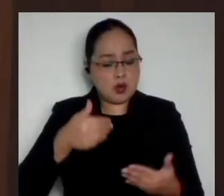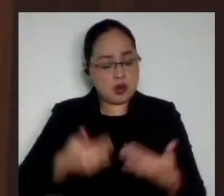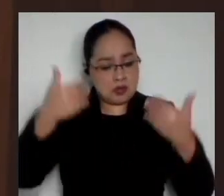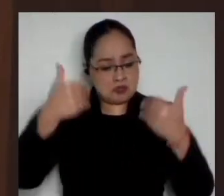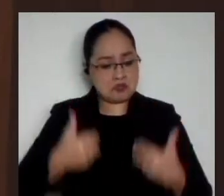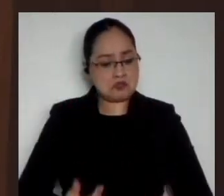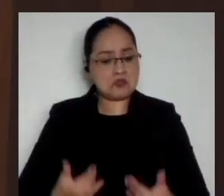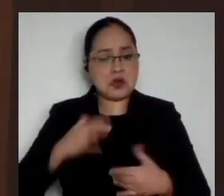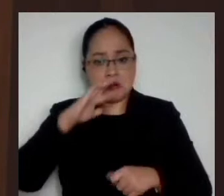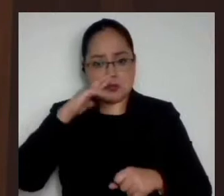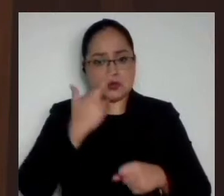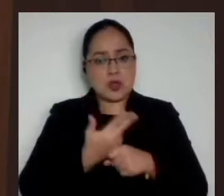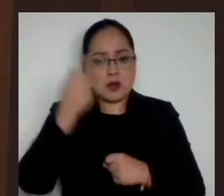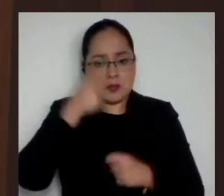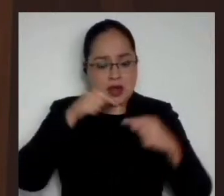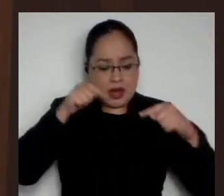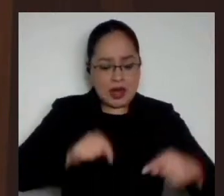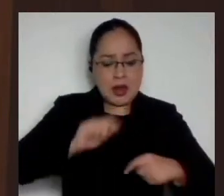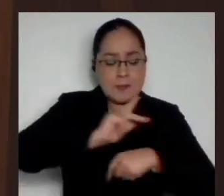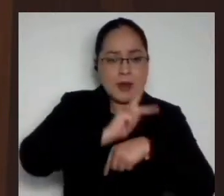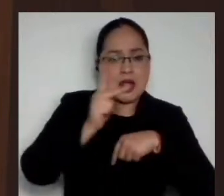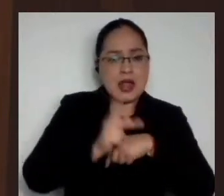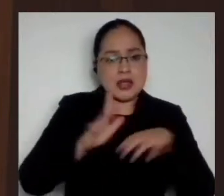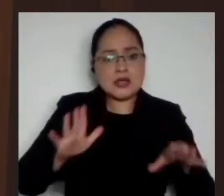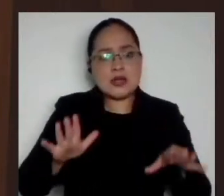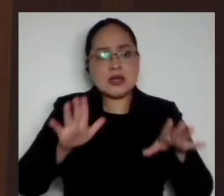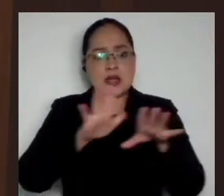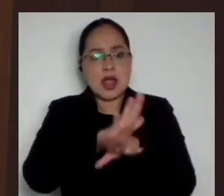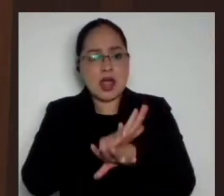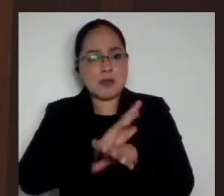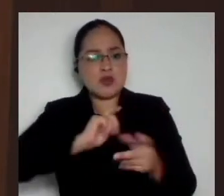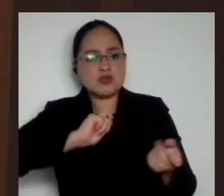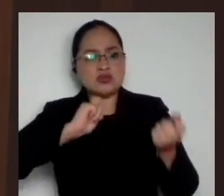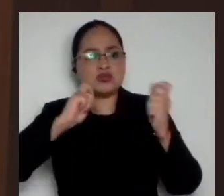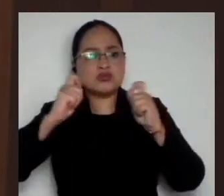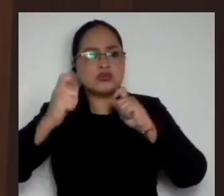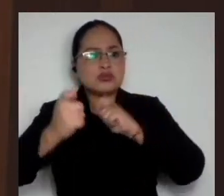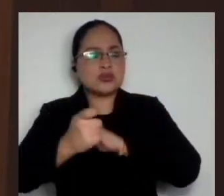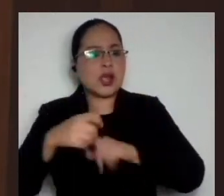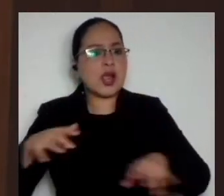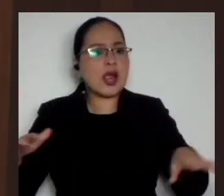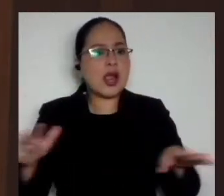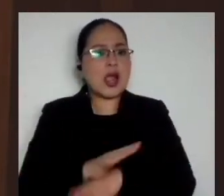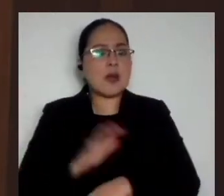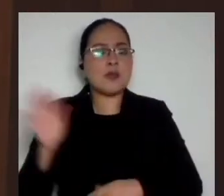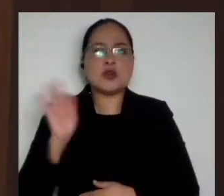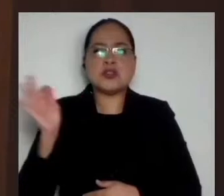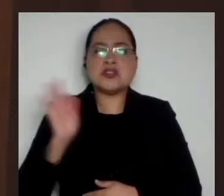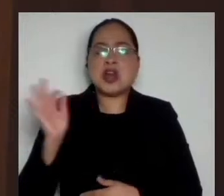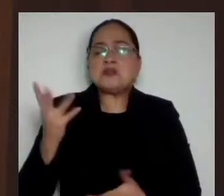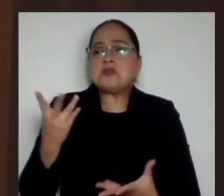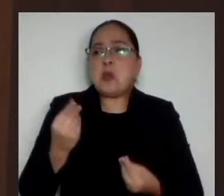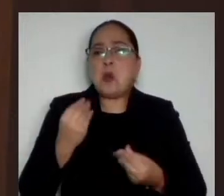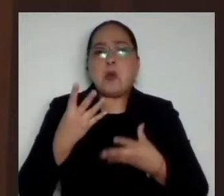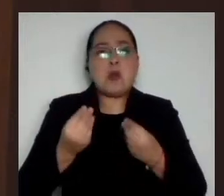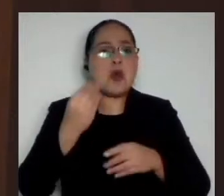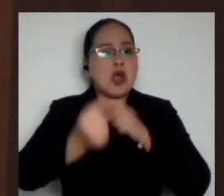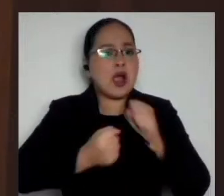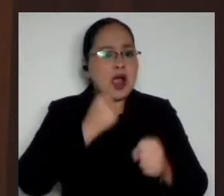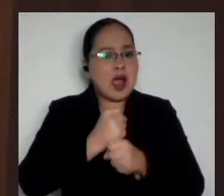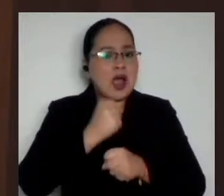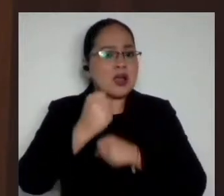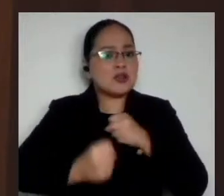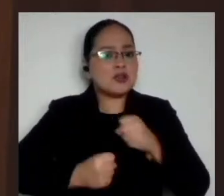cambio, porque tal vez van a pasar decenas de años, si no más que una